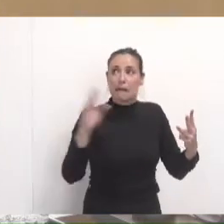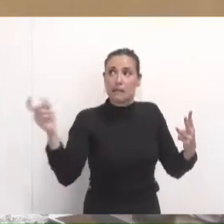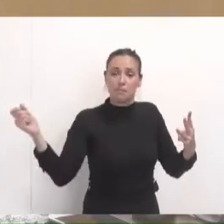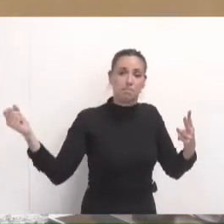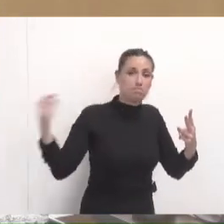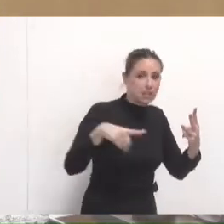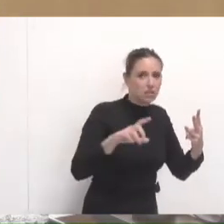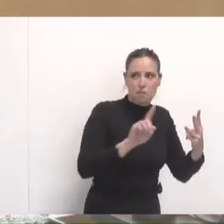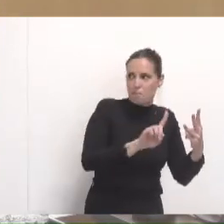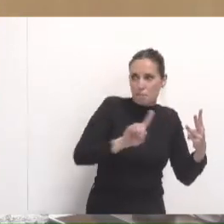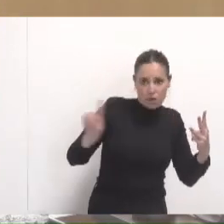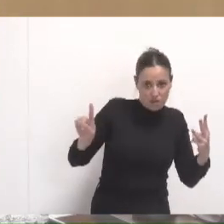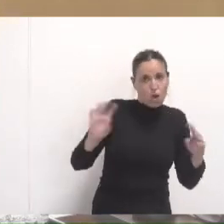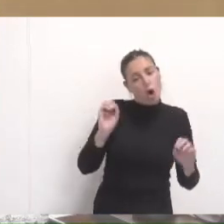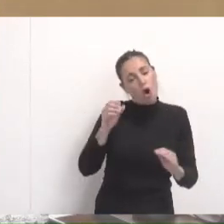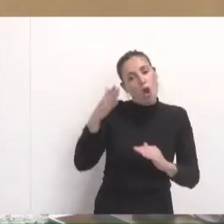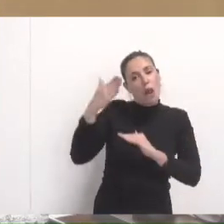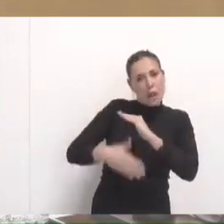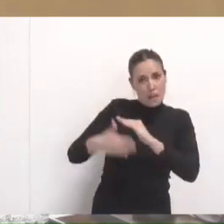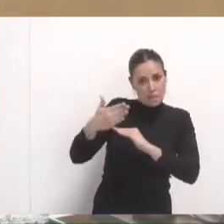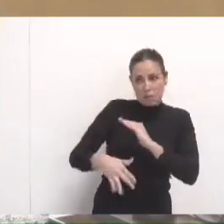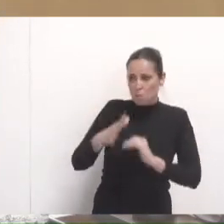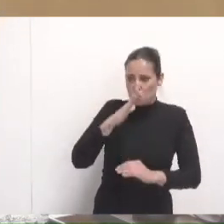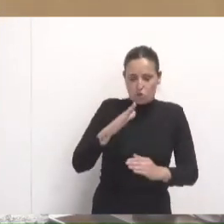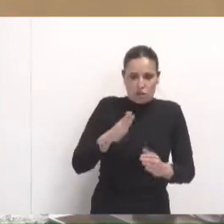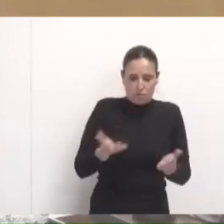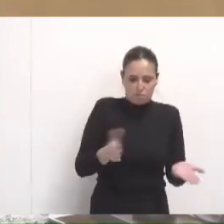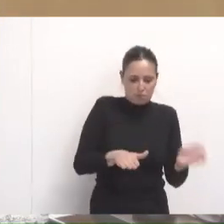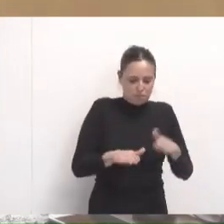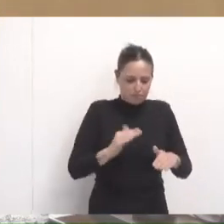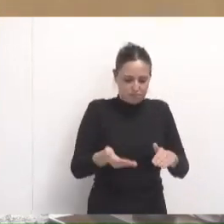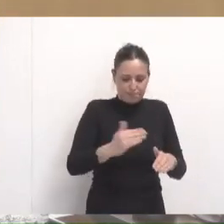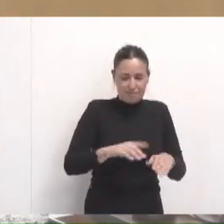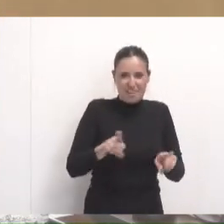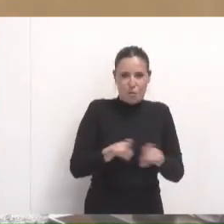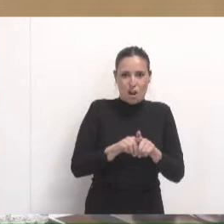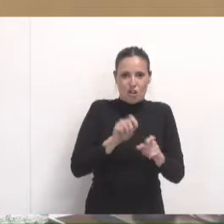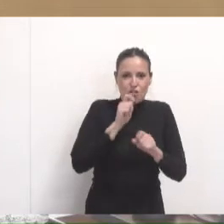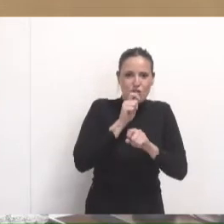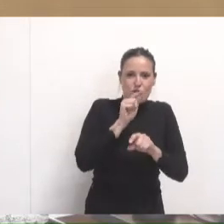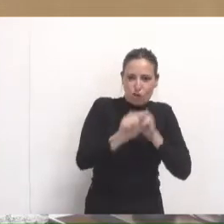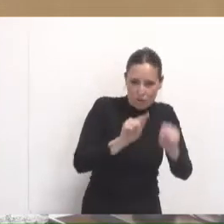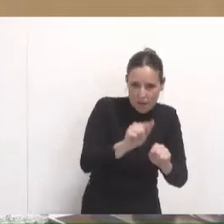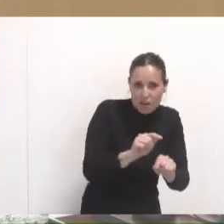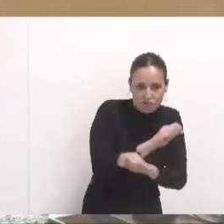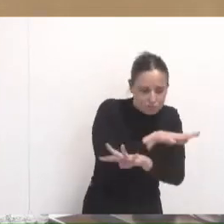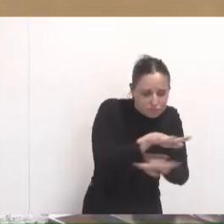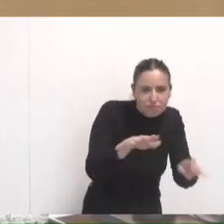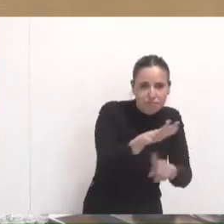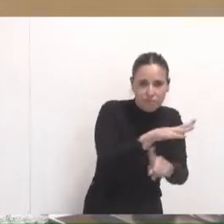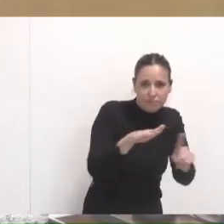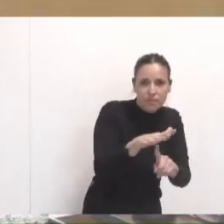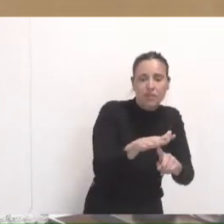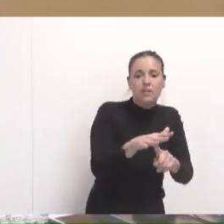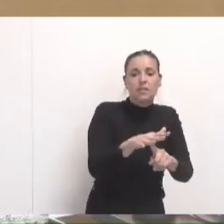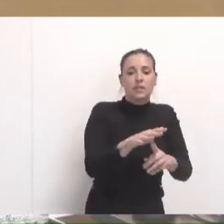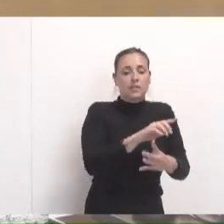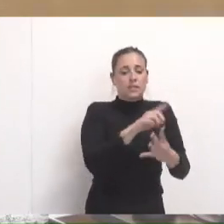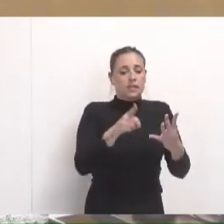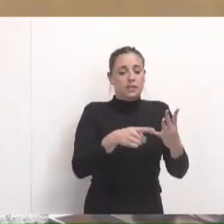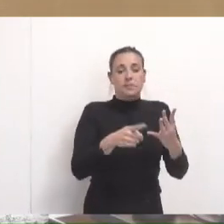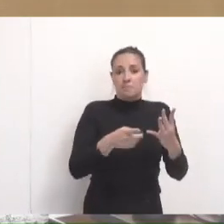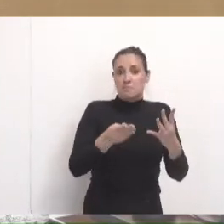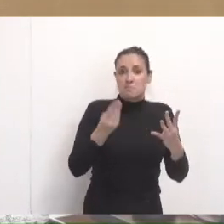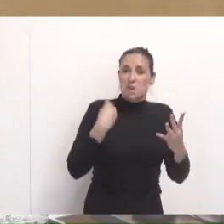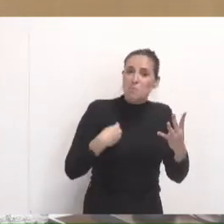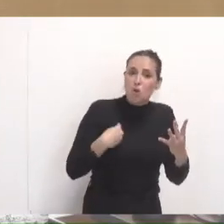puedan ser altamente contaminantes, que regule el uso de las materias primas secundarias, es decir, esos residuos que se convierten